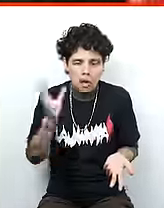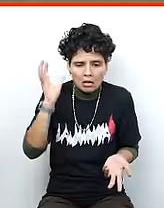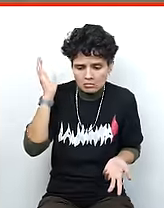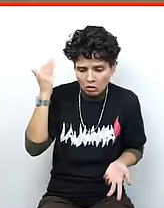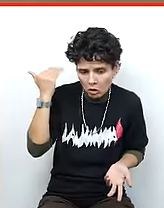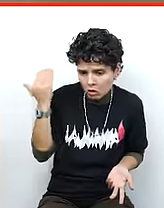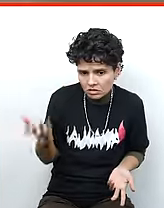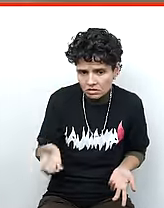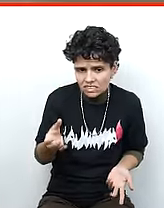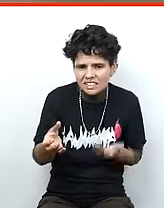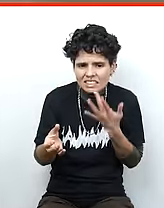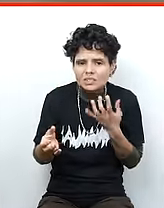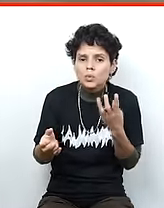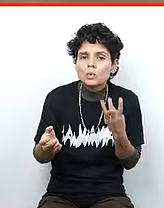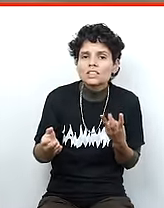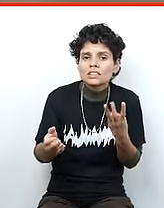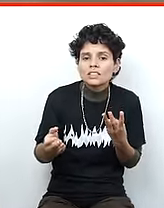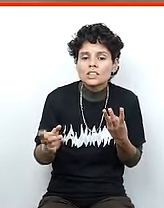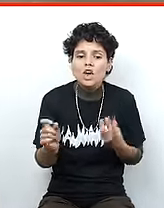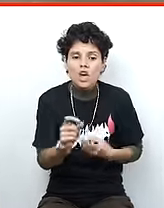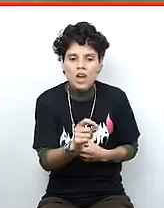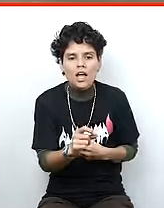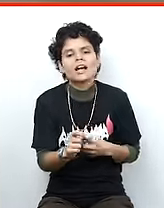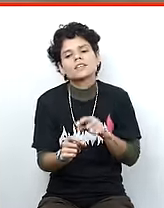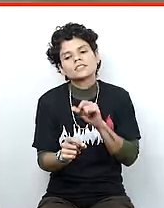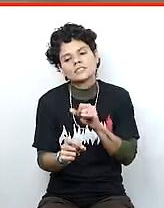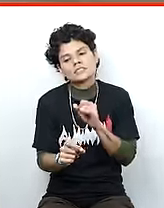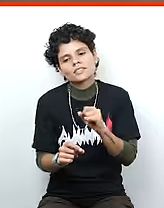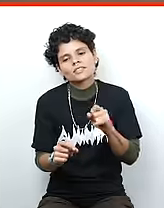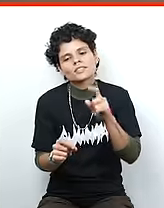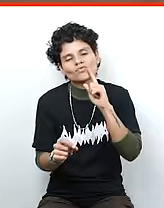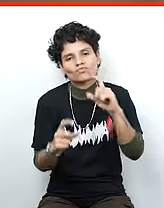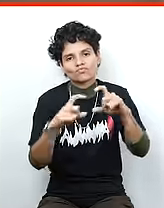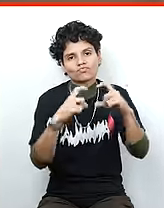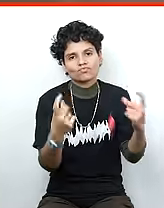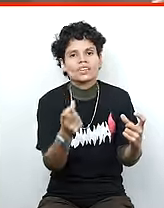esto. Creo que es whisky o Coca-Cola. Etiqueta azul marino.